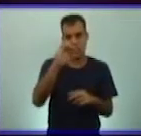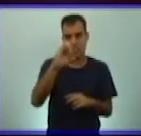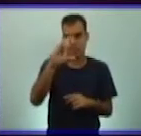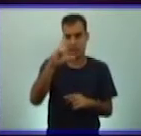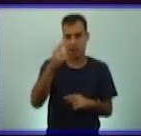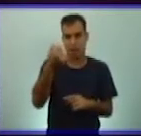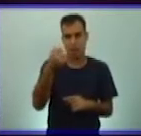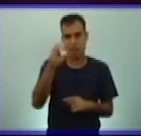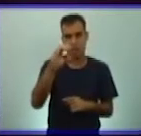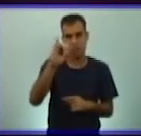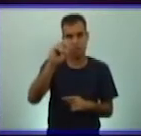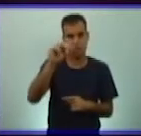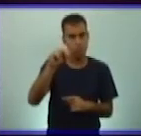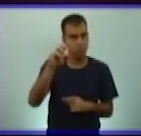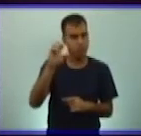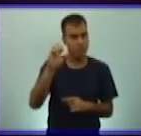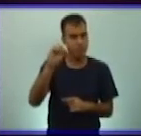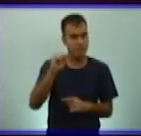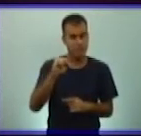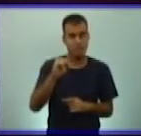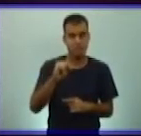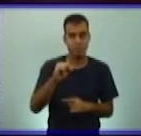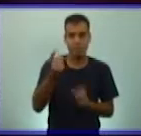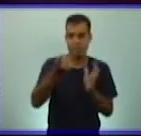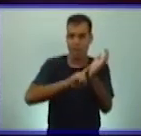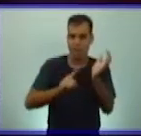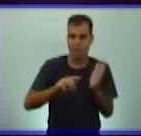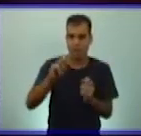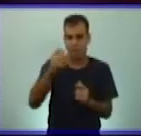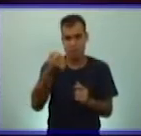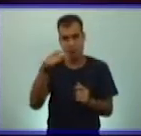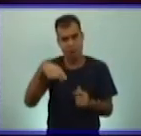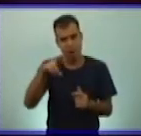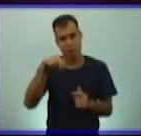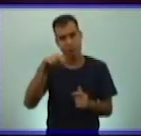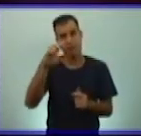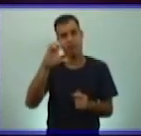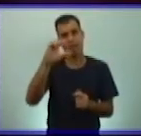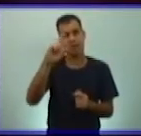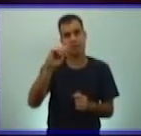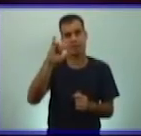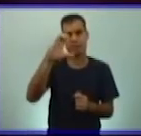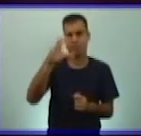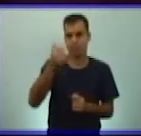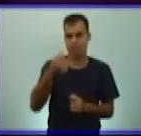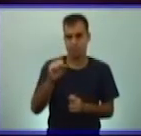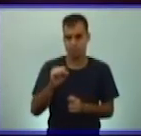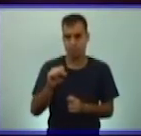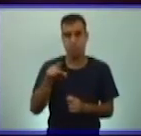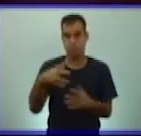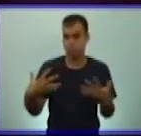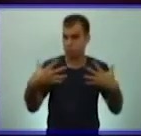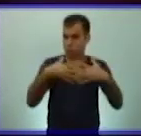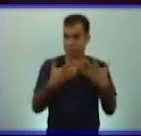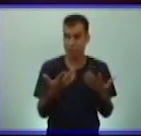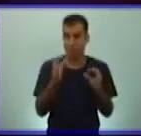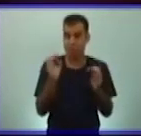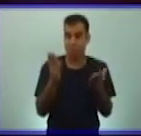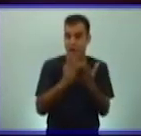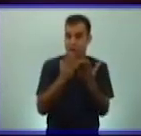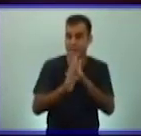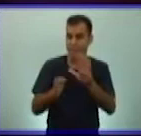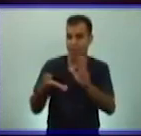tema guarda relación estrecha con lo que estudiamos en el 10º grado. Estaríamos